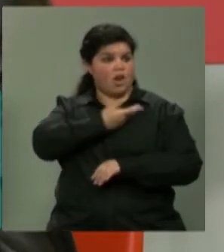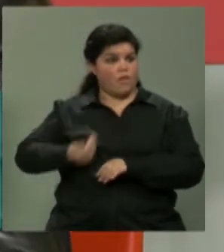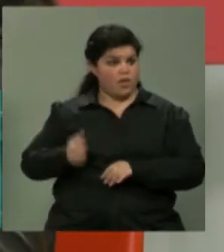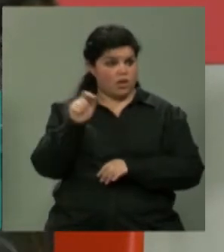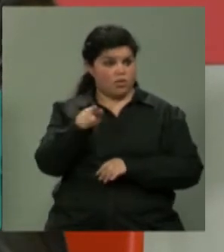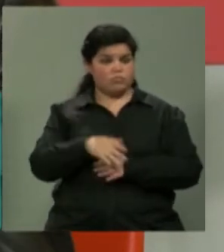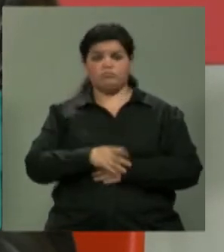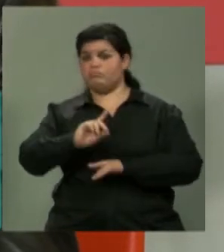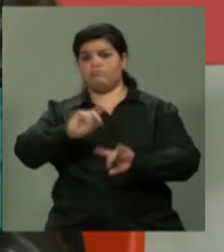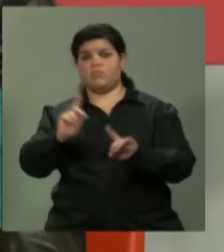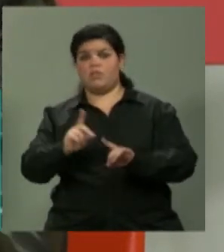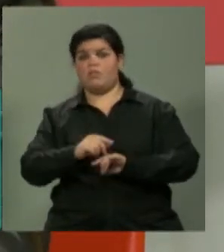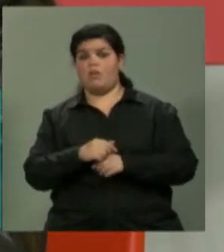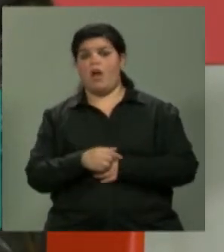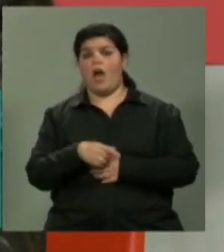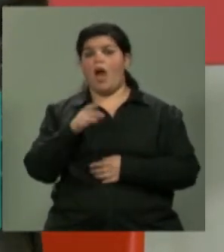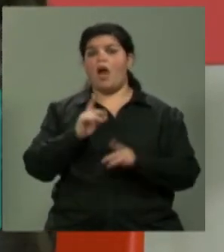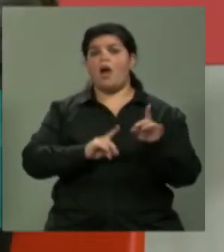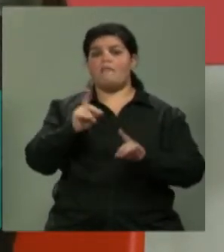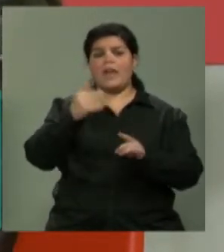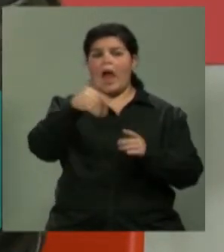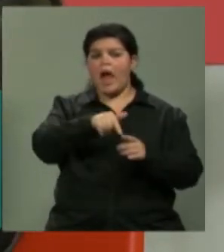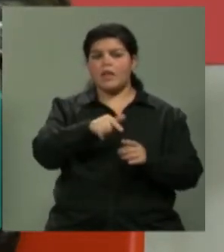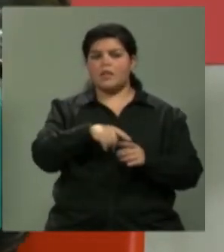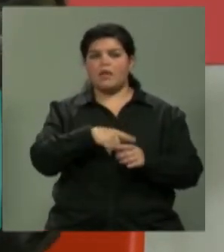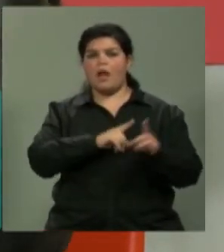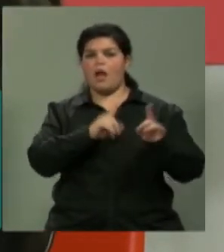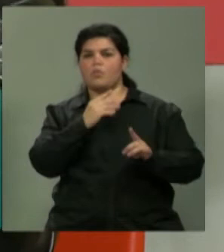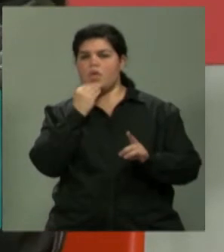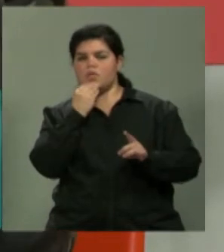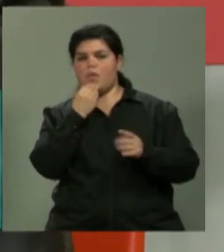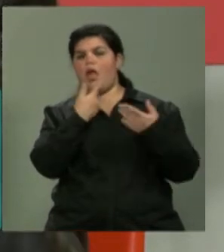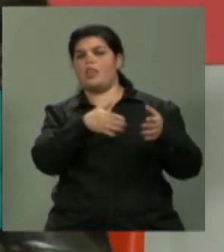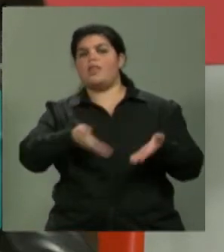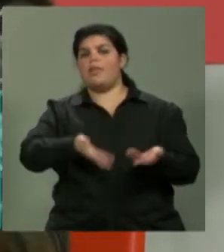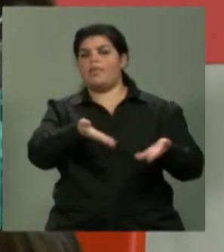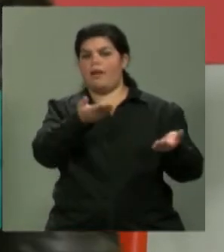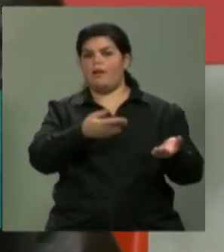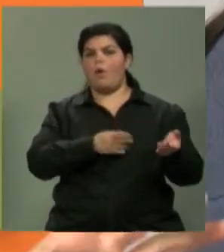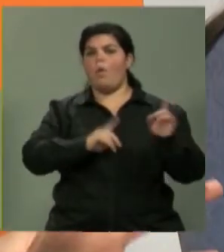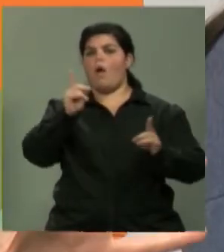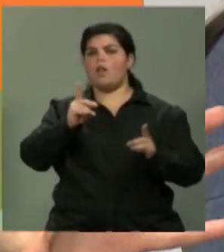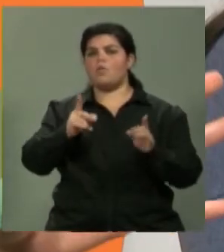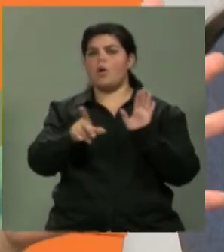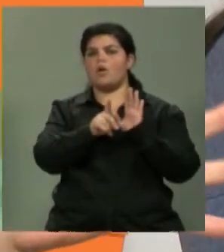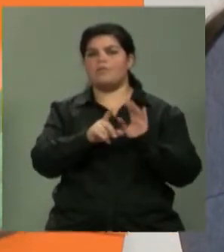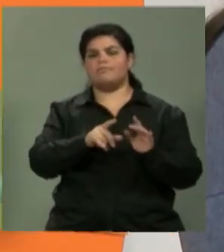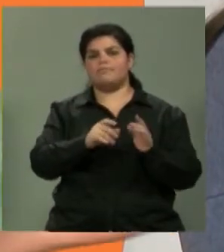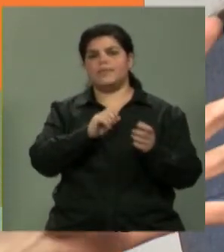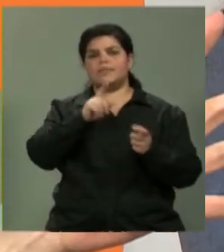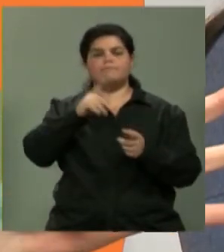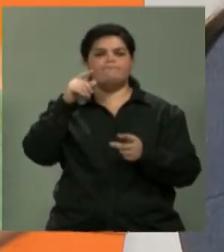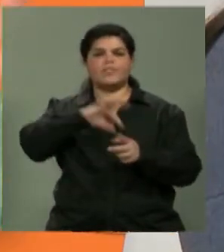ahí hubo zona liberada, si hubo grandes delincuentes por arriba que permitieron. La responsabilidad penal no eso. se puede